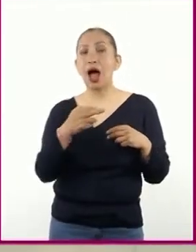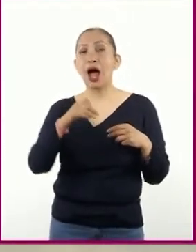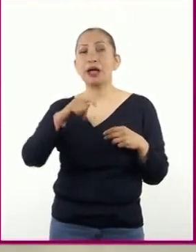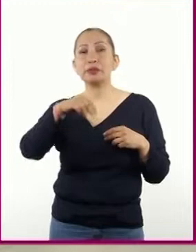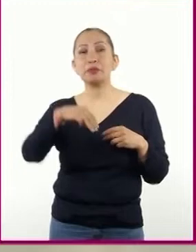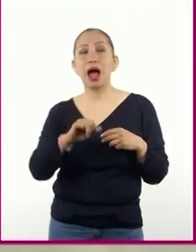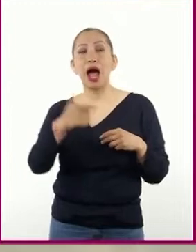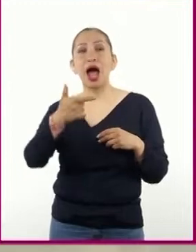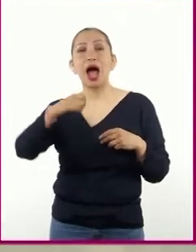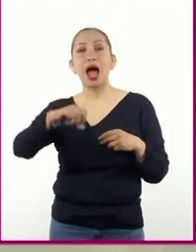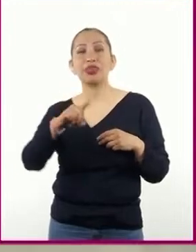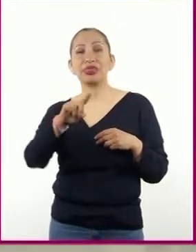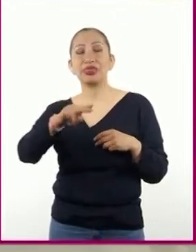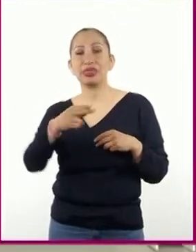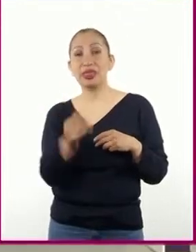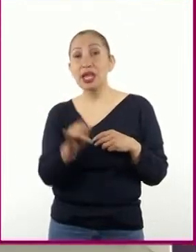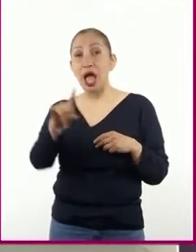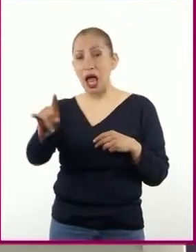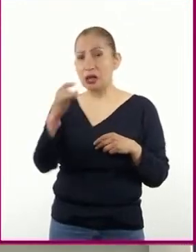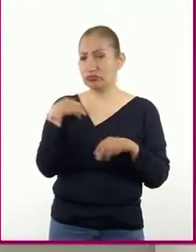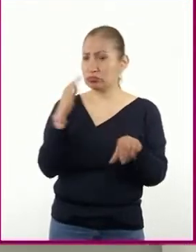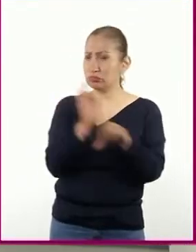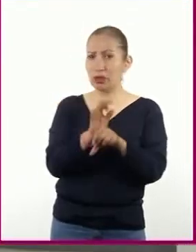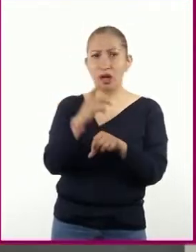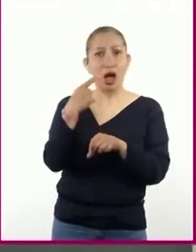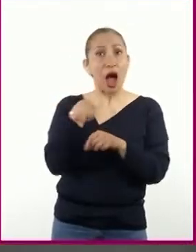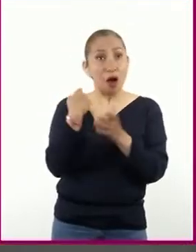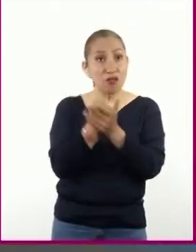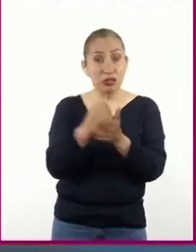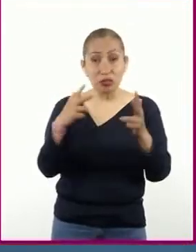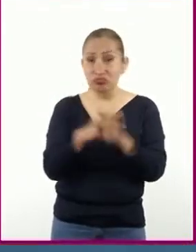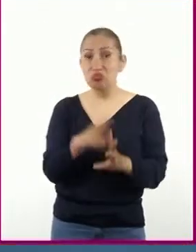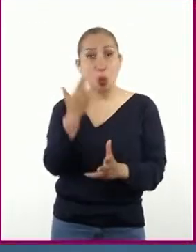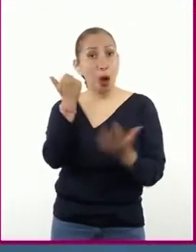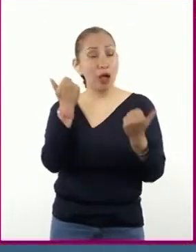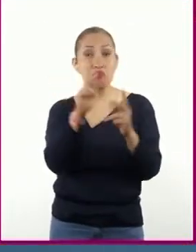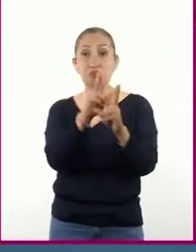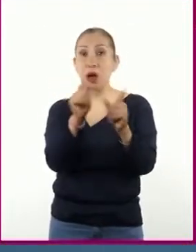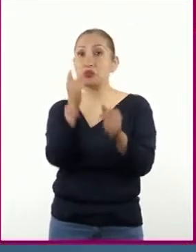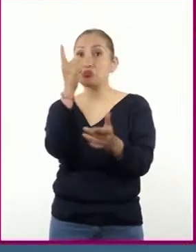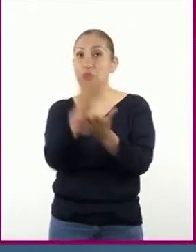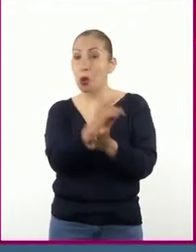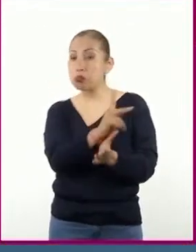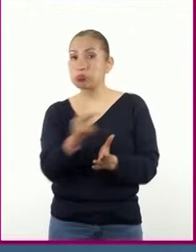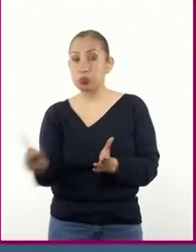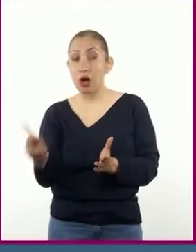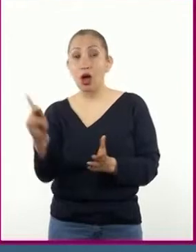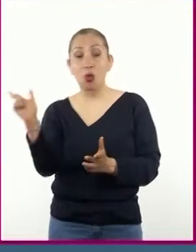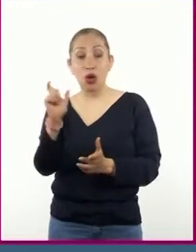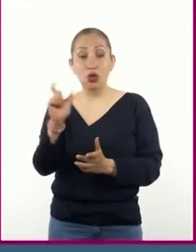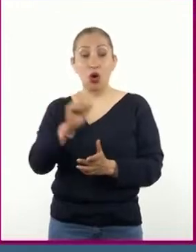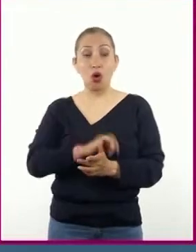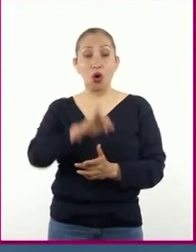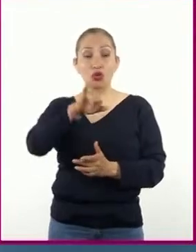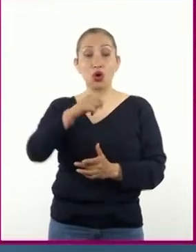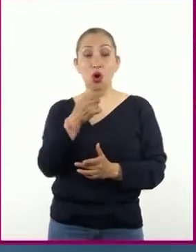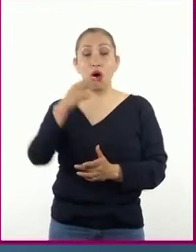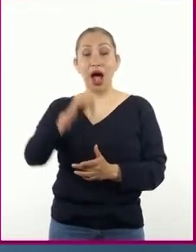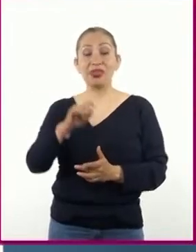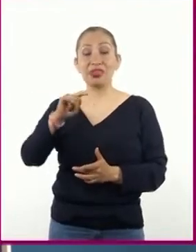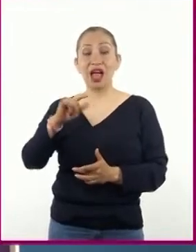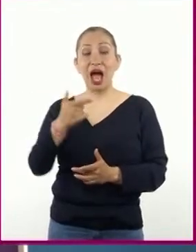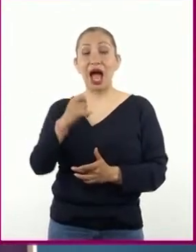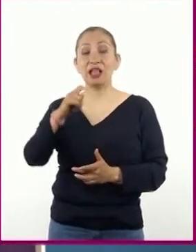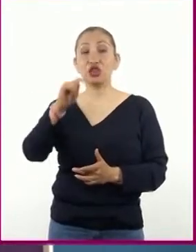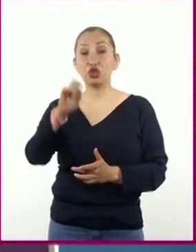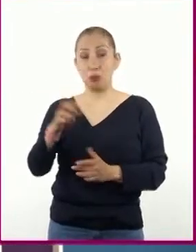quien defendió su ideología sin tener que recurrir a la violencia. Cuando Johan Galtung vino a México a dar